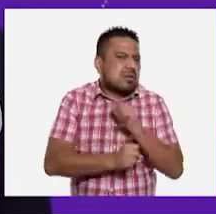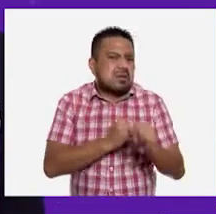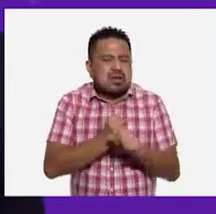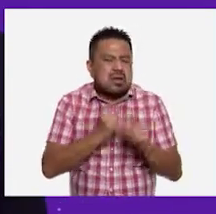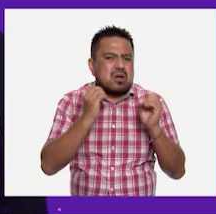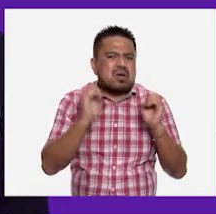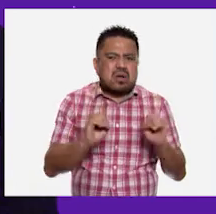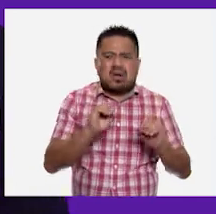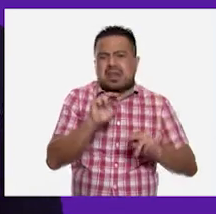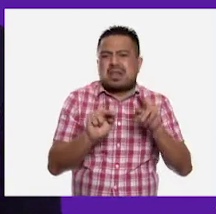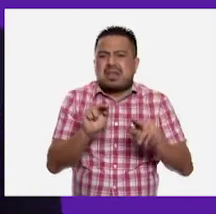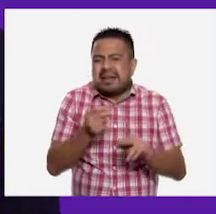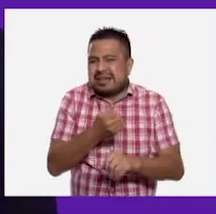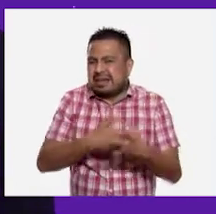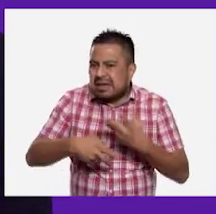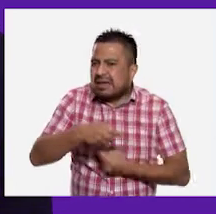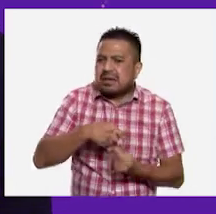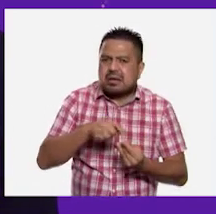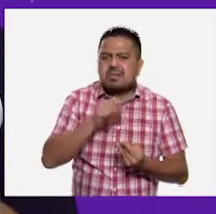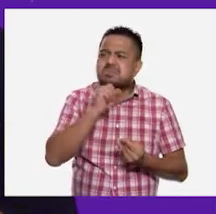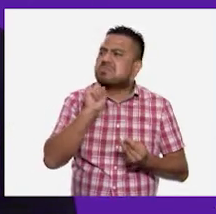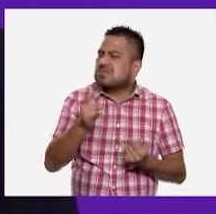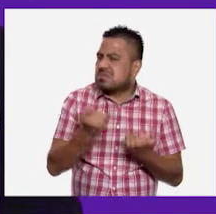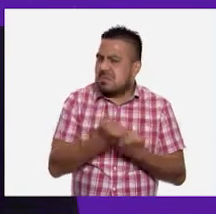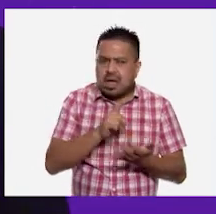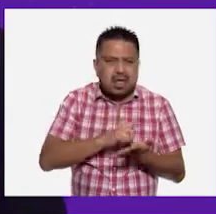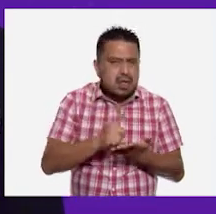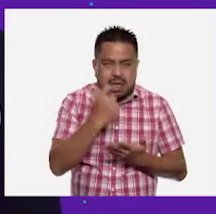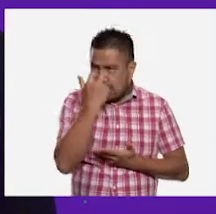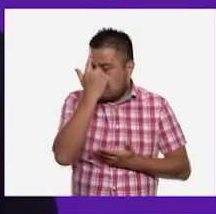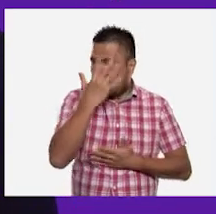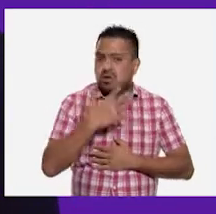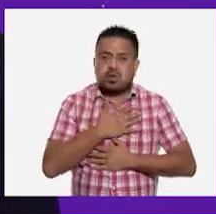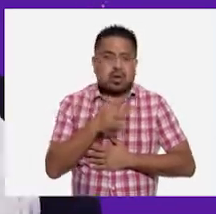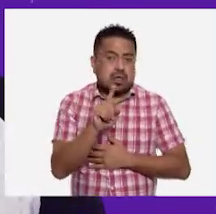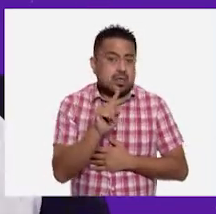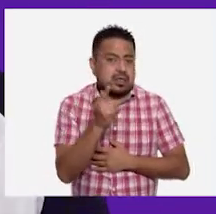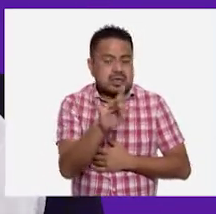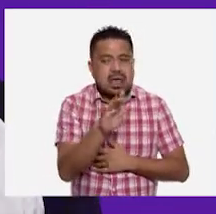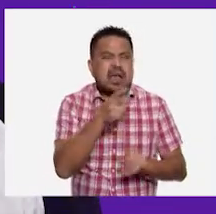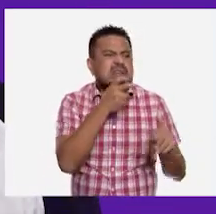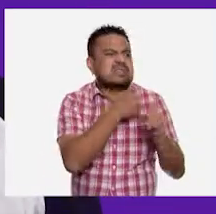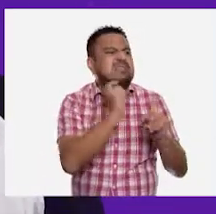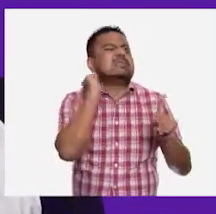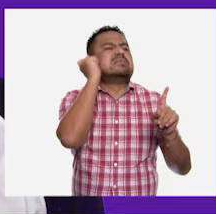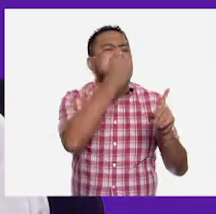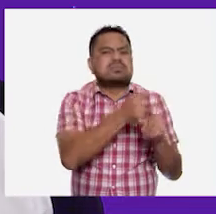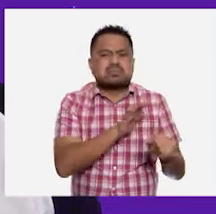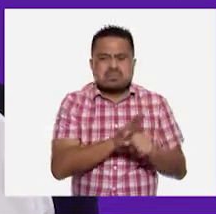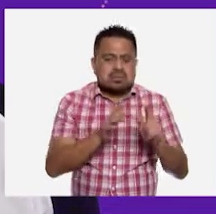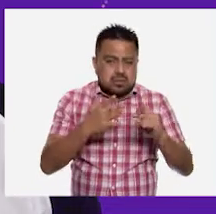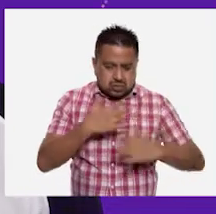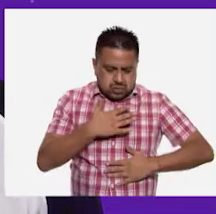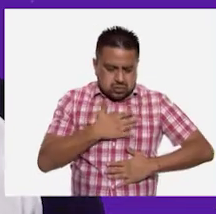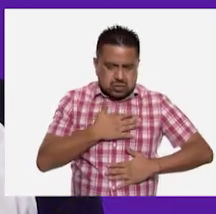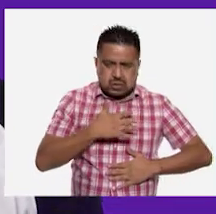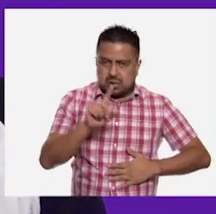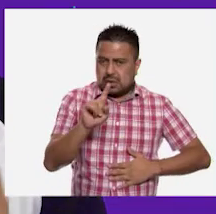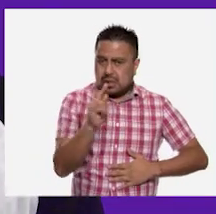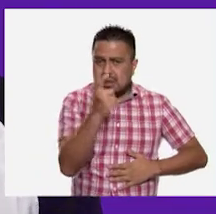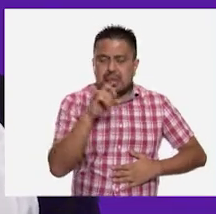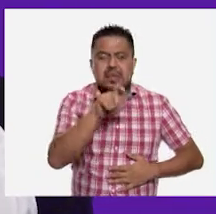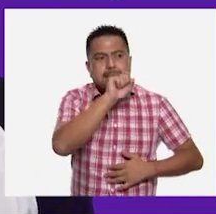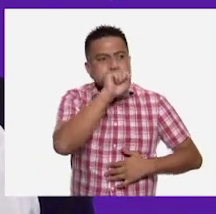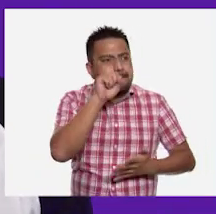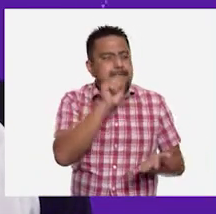o condición social, tienen el mismo derecho a crear un yo digital. Esto quiere decir que nuestro yo digital tiene